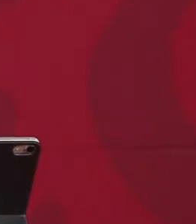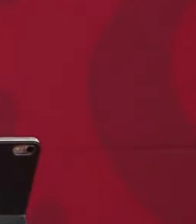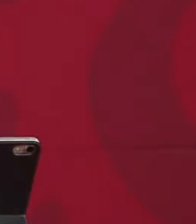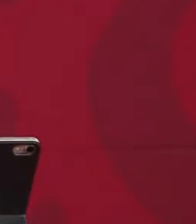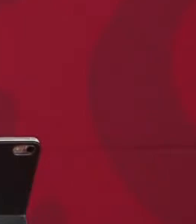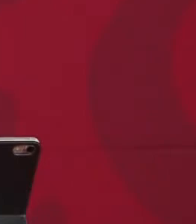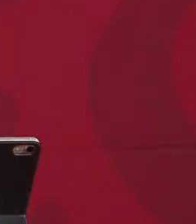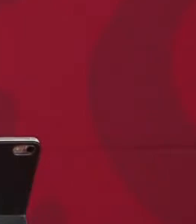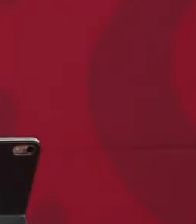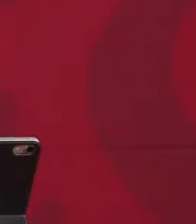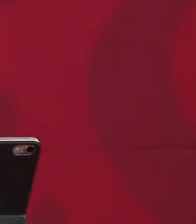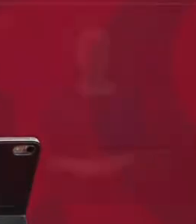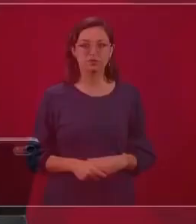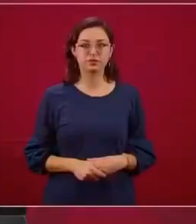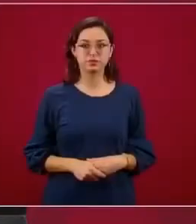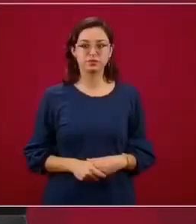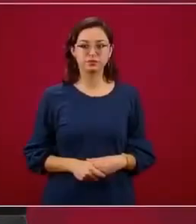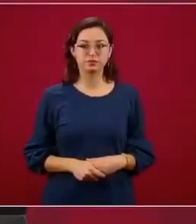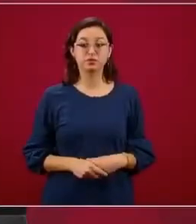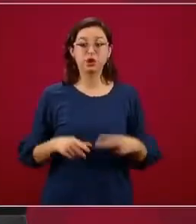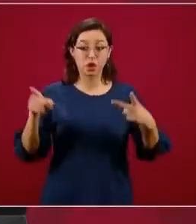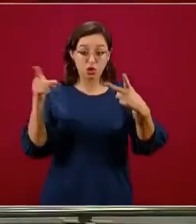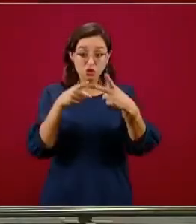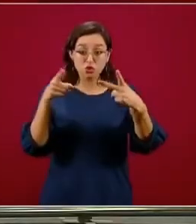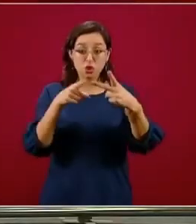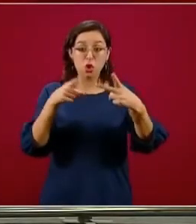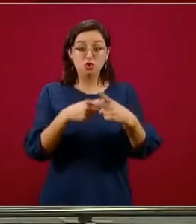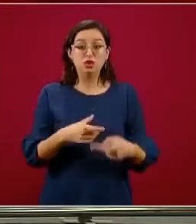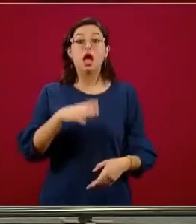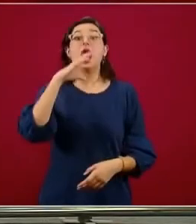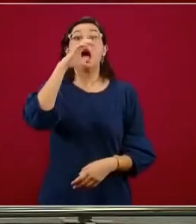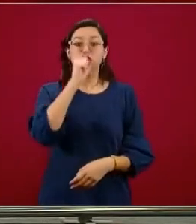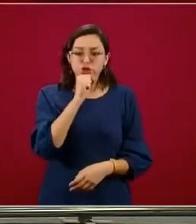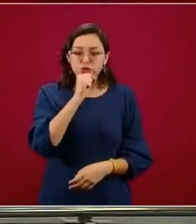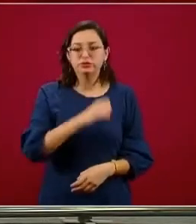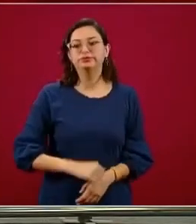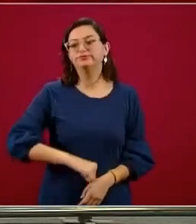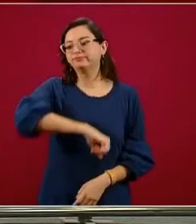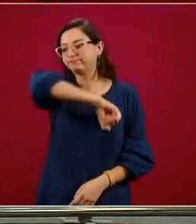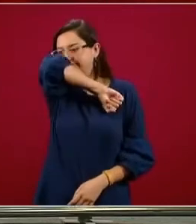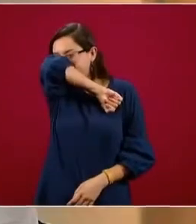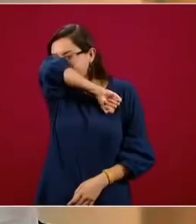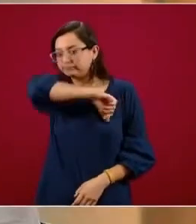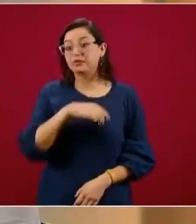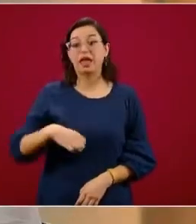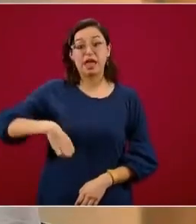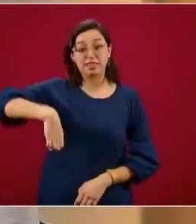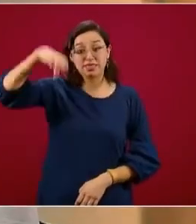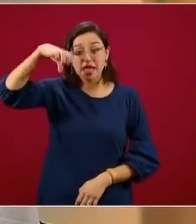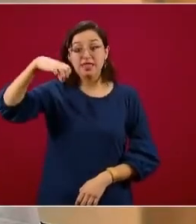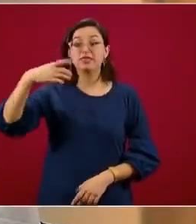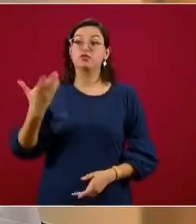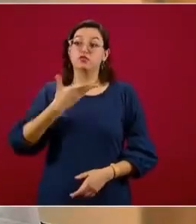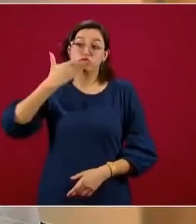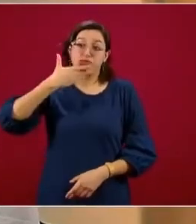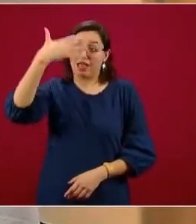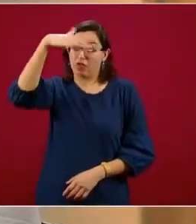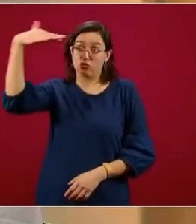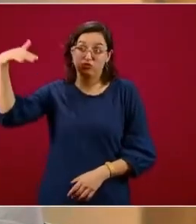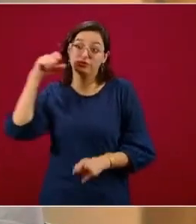una práctica común en personas adultas, en niños también, hasta donde logra uno cambiar los